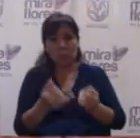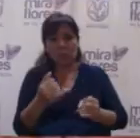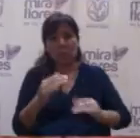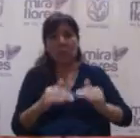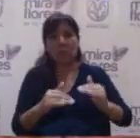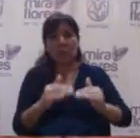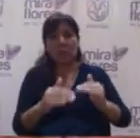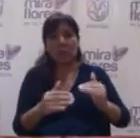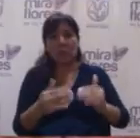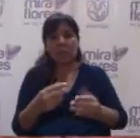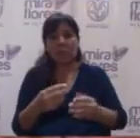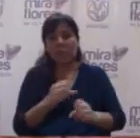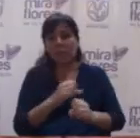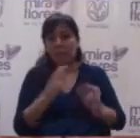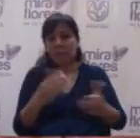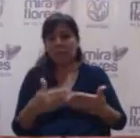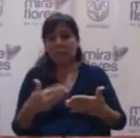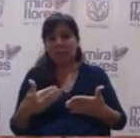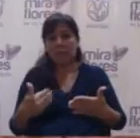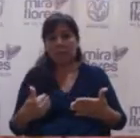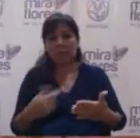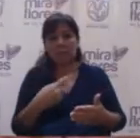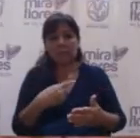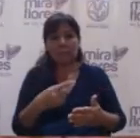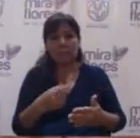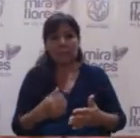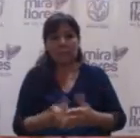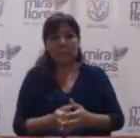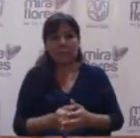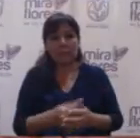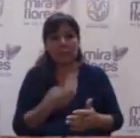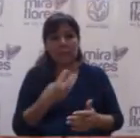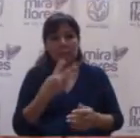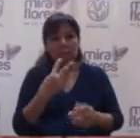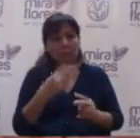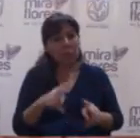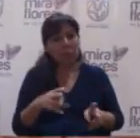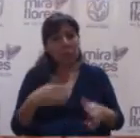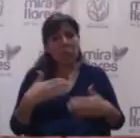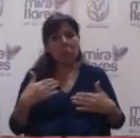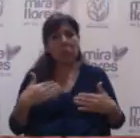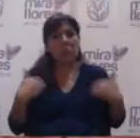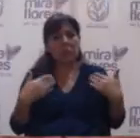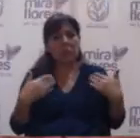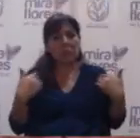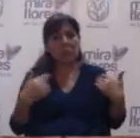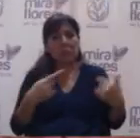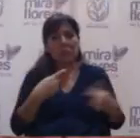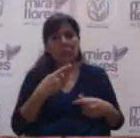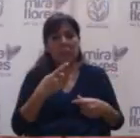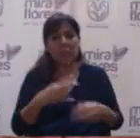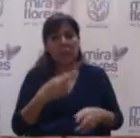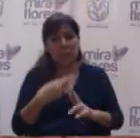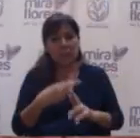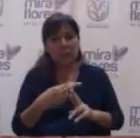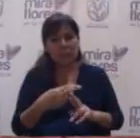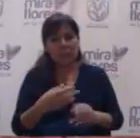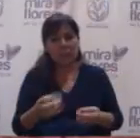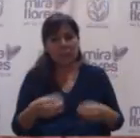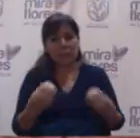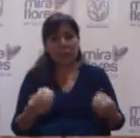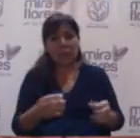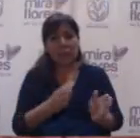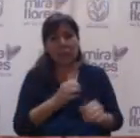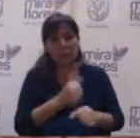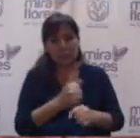hace algunos días atrás y viene funcionando de verdad de manera óptima. Estamos muy contentos con el resultado. Eso es lo que se puede